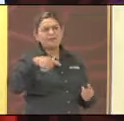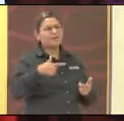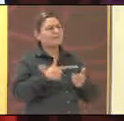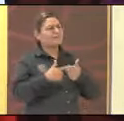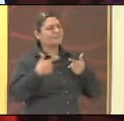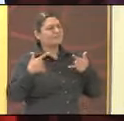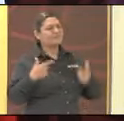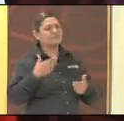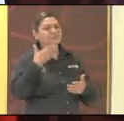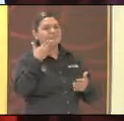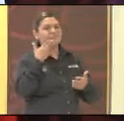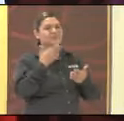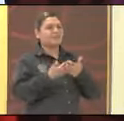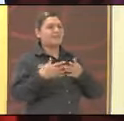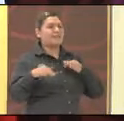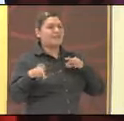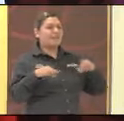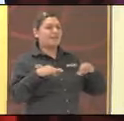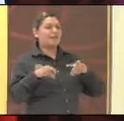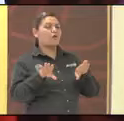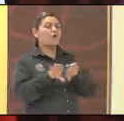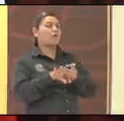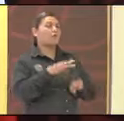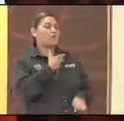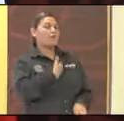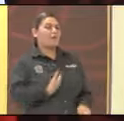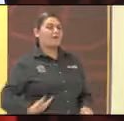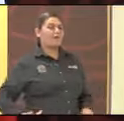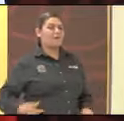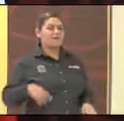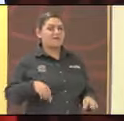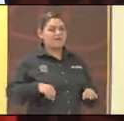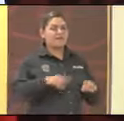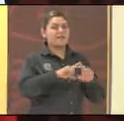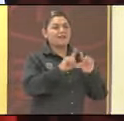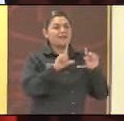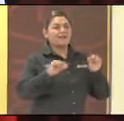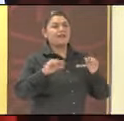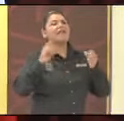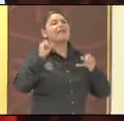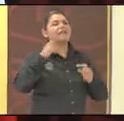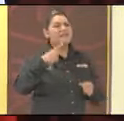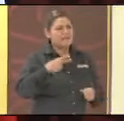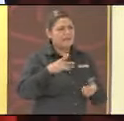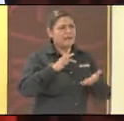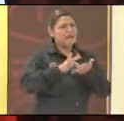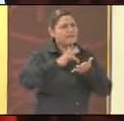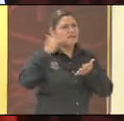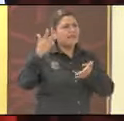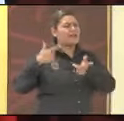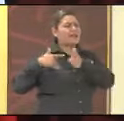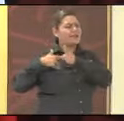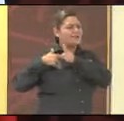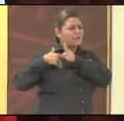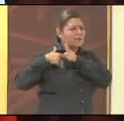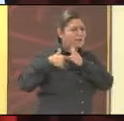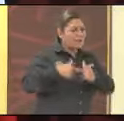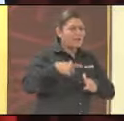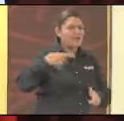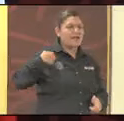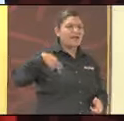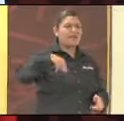extraordinaria labor que está haciendo como presidente de nuestra nación. Y agradecerle también el impulso a nuestro